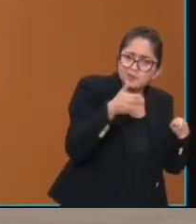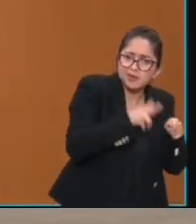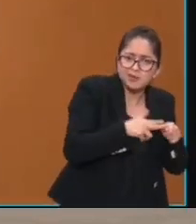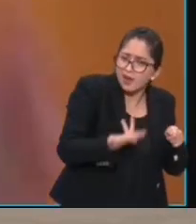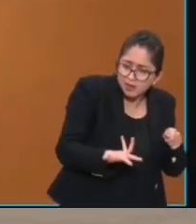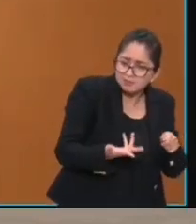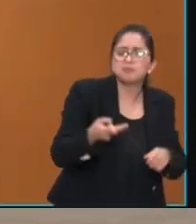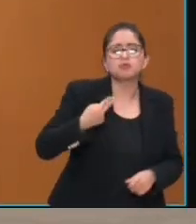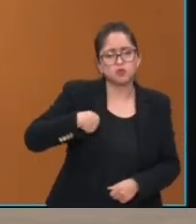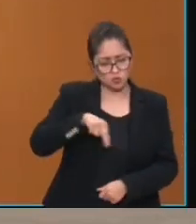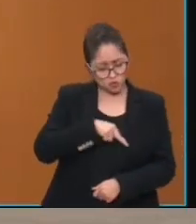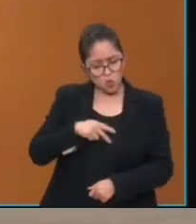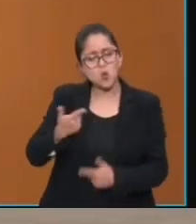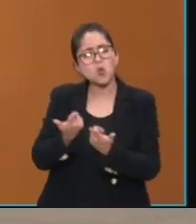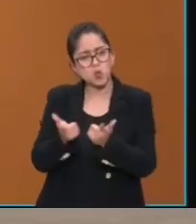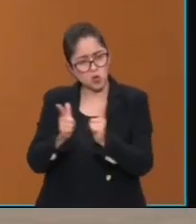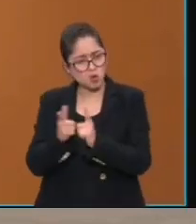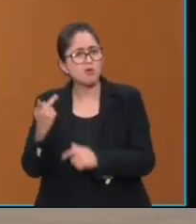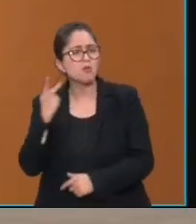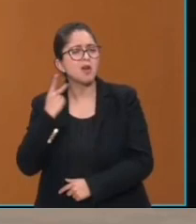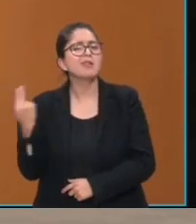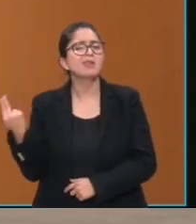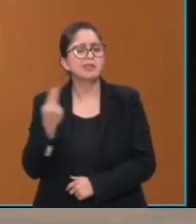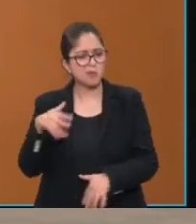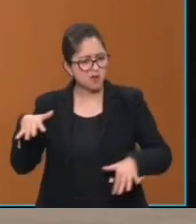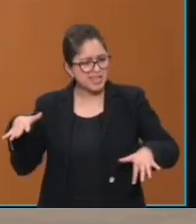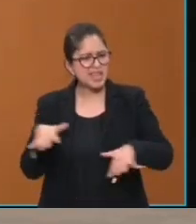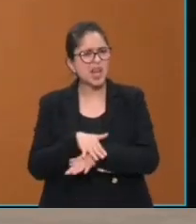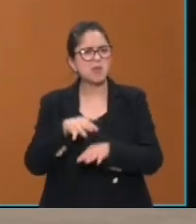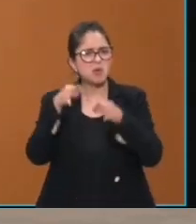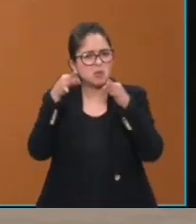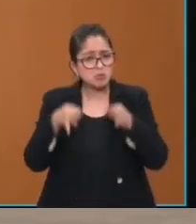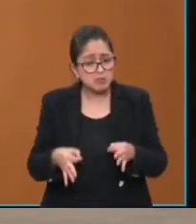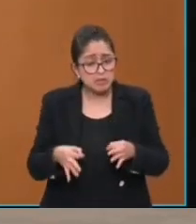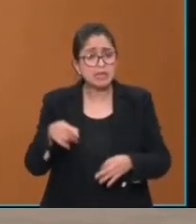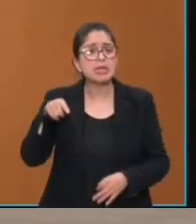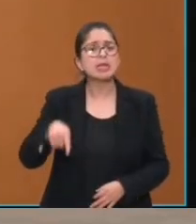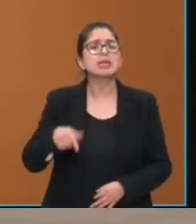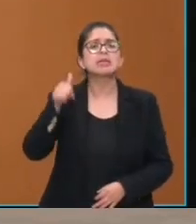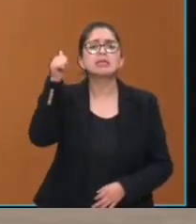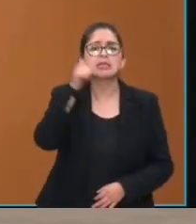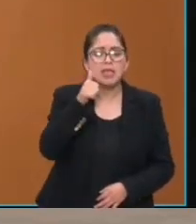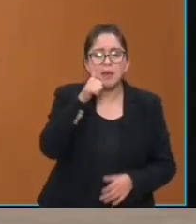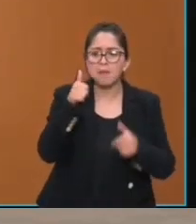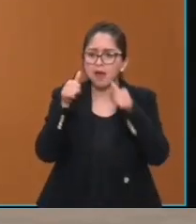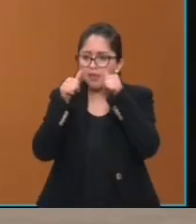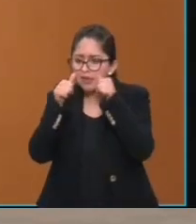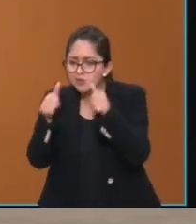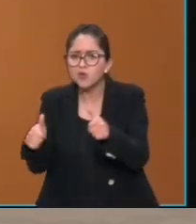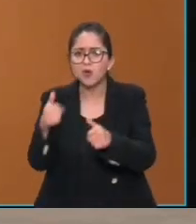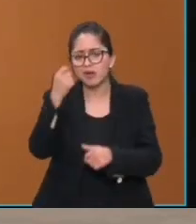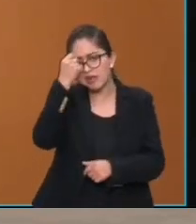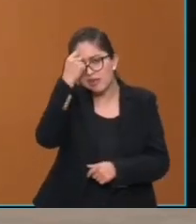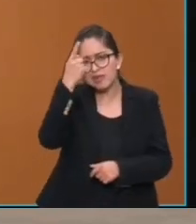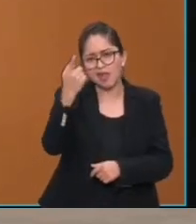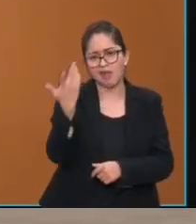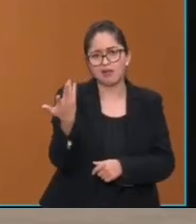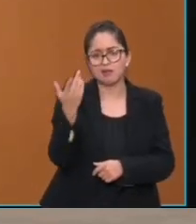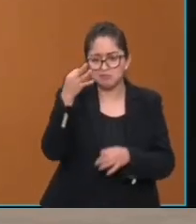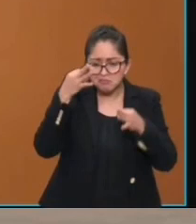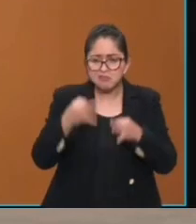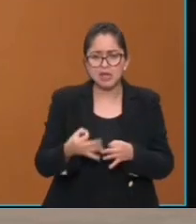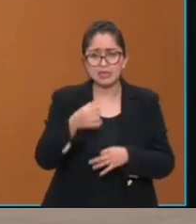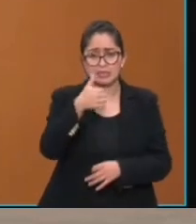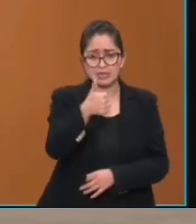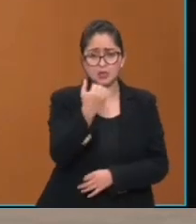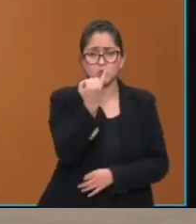Ciudadano pretende encabezar un cambio congruente. Somos un partido de causas, de ideas, y por ello, este 6 de